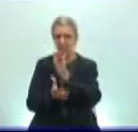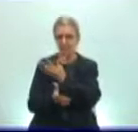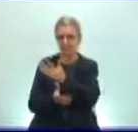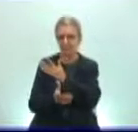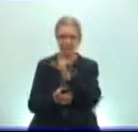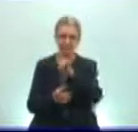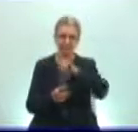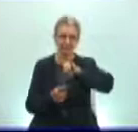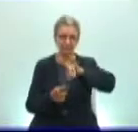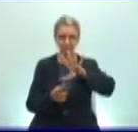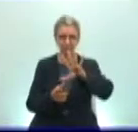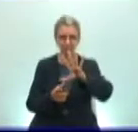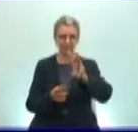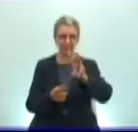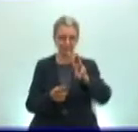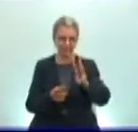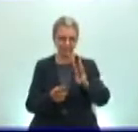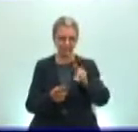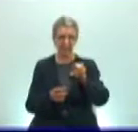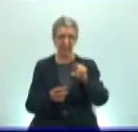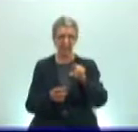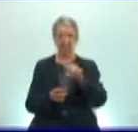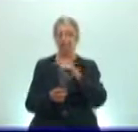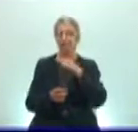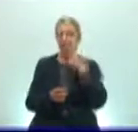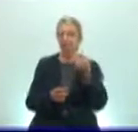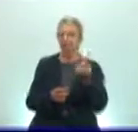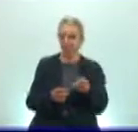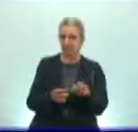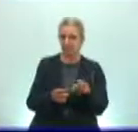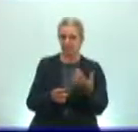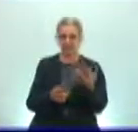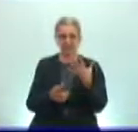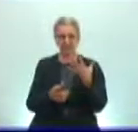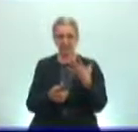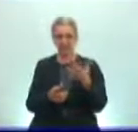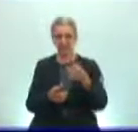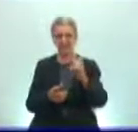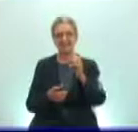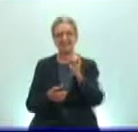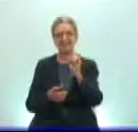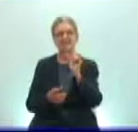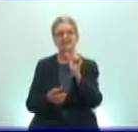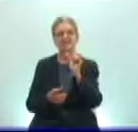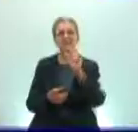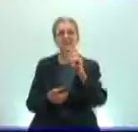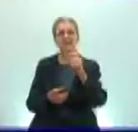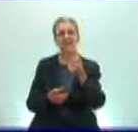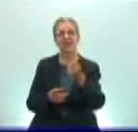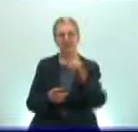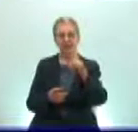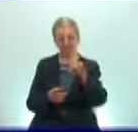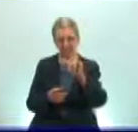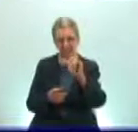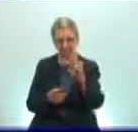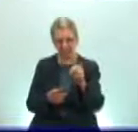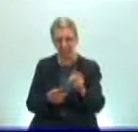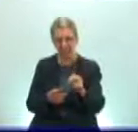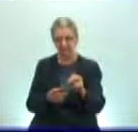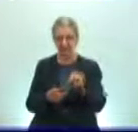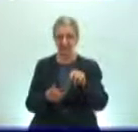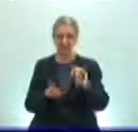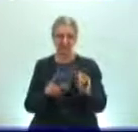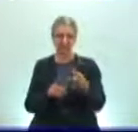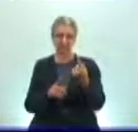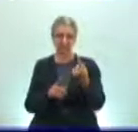1953, se produjo la muerte de Stalin, figura que no solo estuvo ligado a violar los principios de